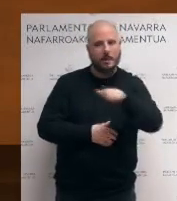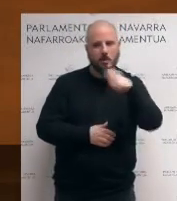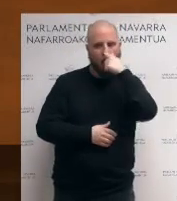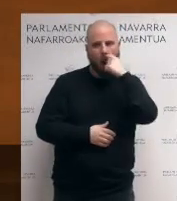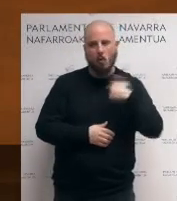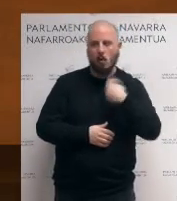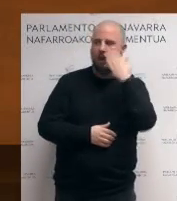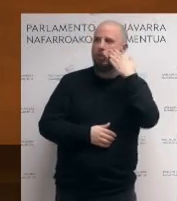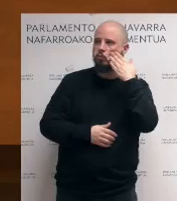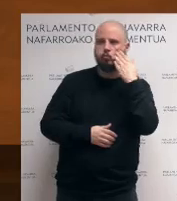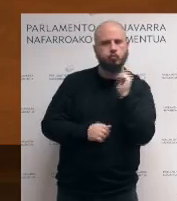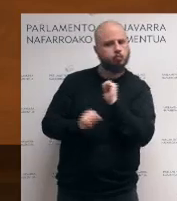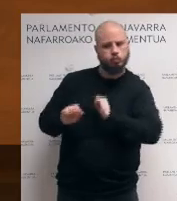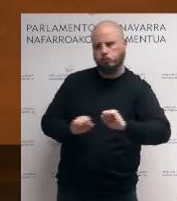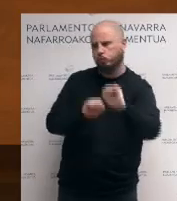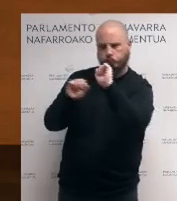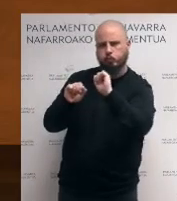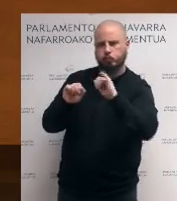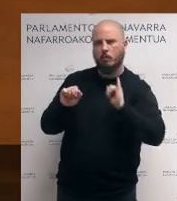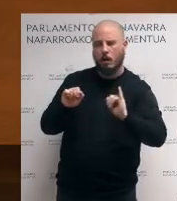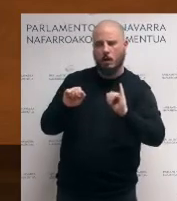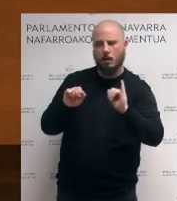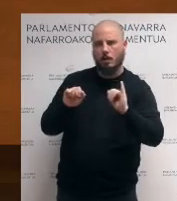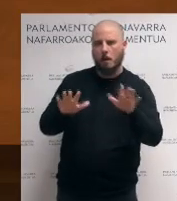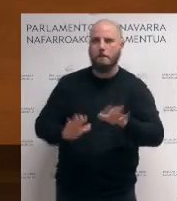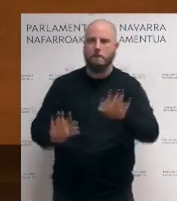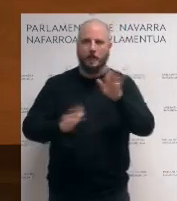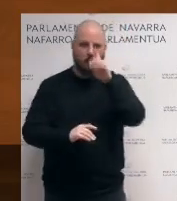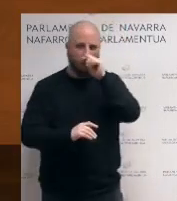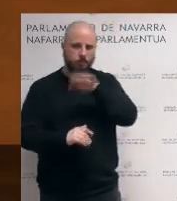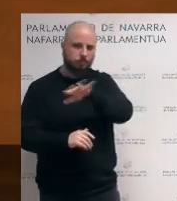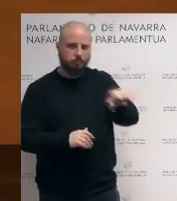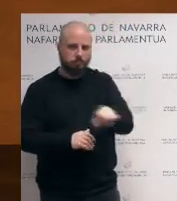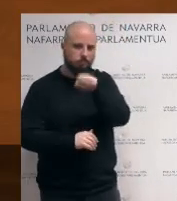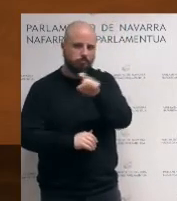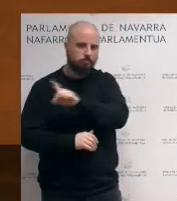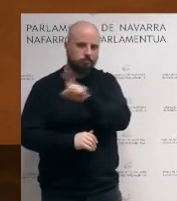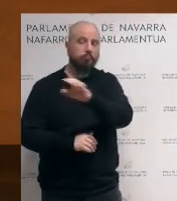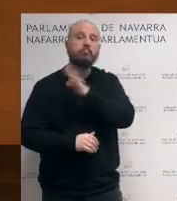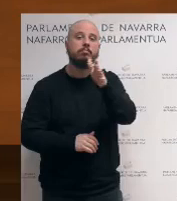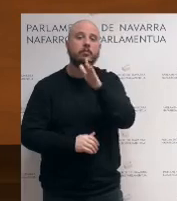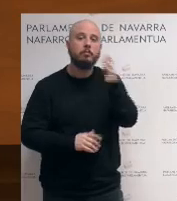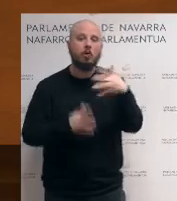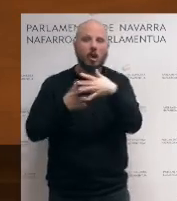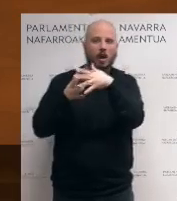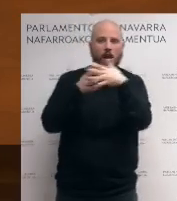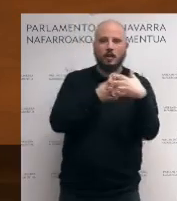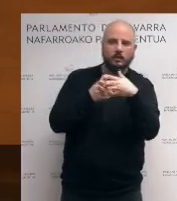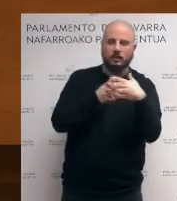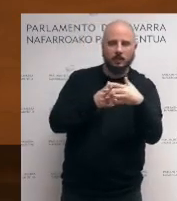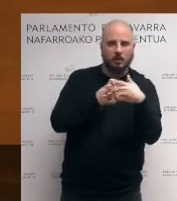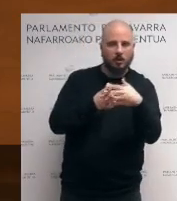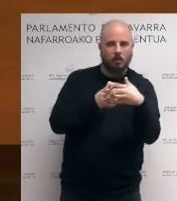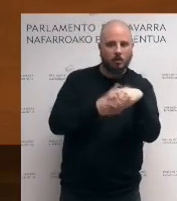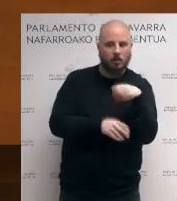las ucranianas que lo tienen, y mucho. Si Putin no ha obtenido aún su botín, es porque Estados Unidos ha apoyado militarmente